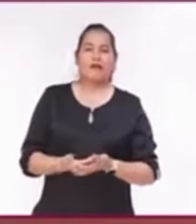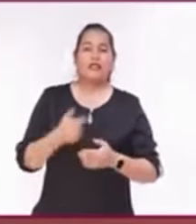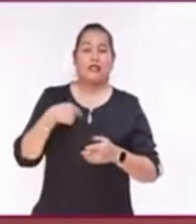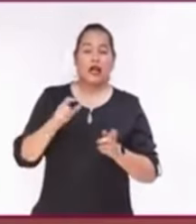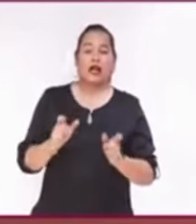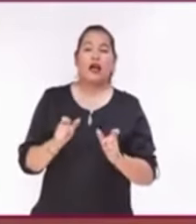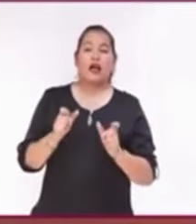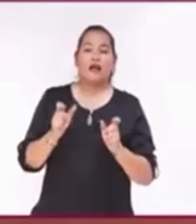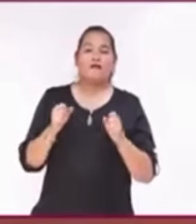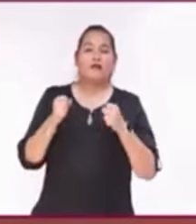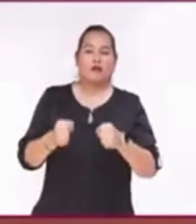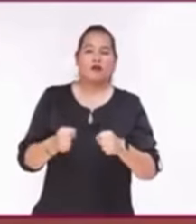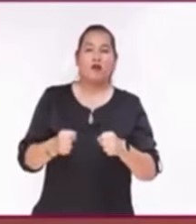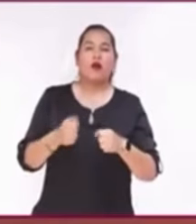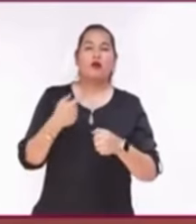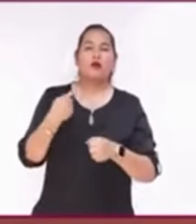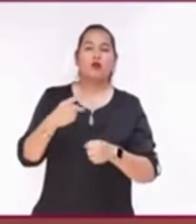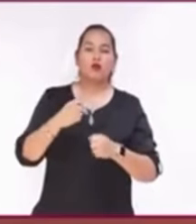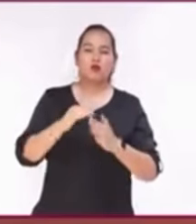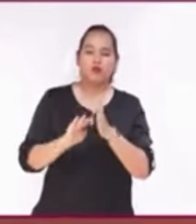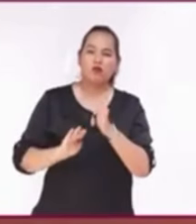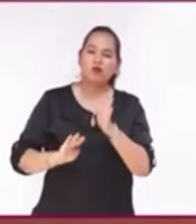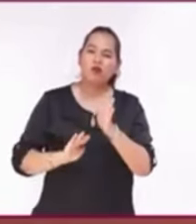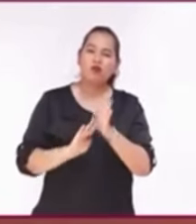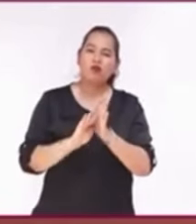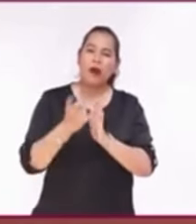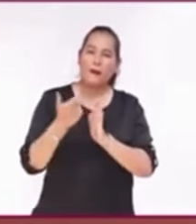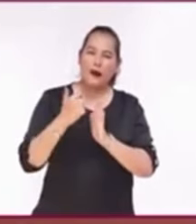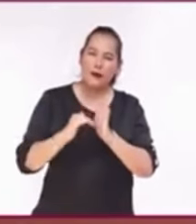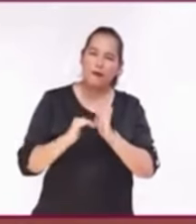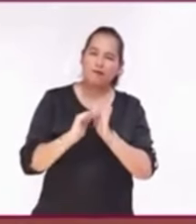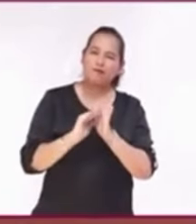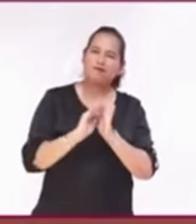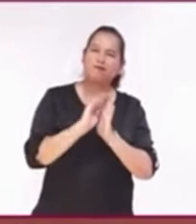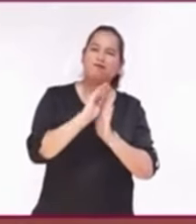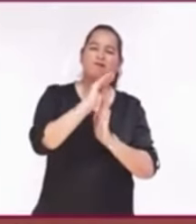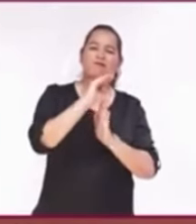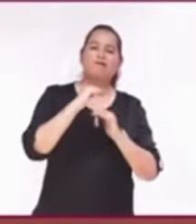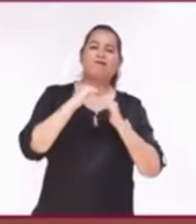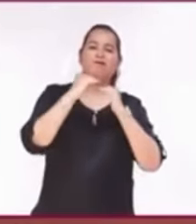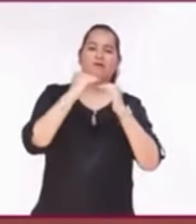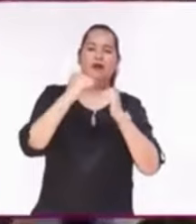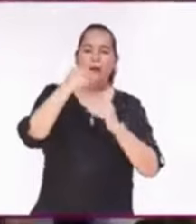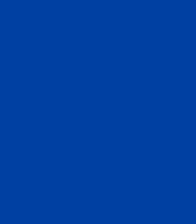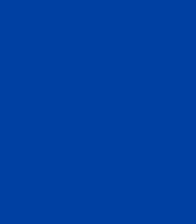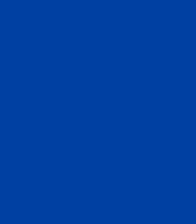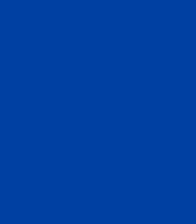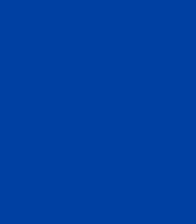aumento cada año para que no disminuya.